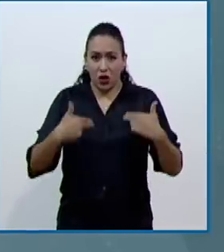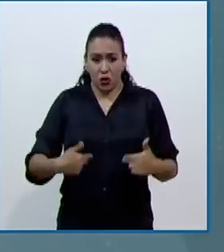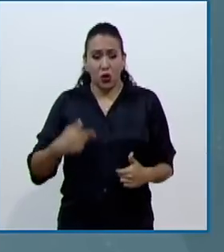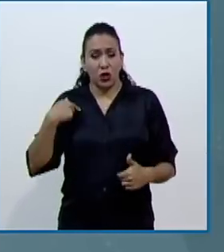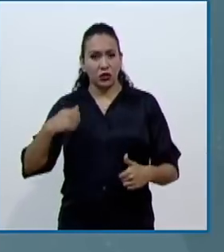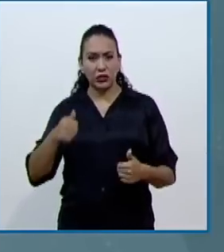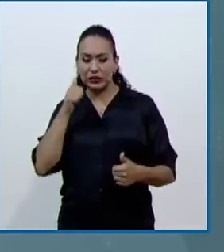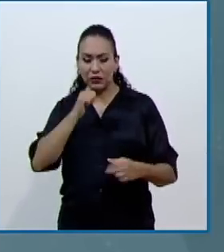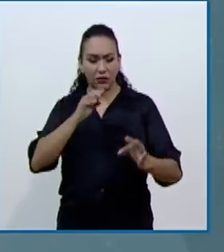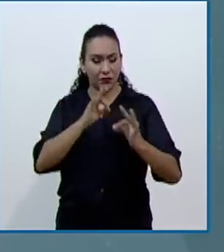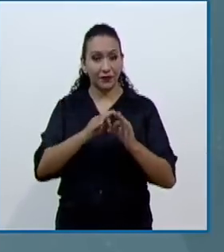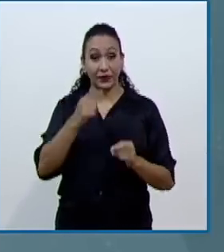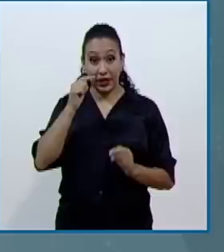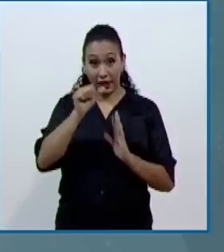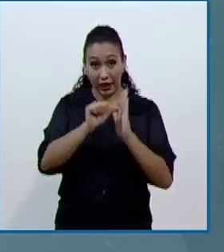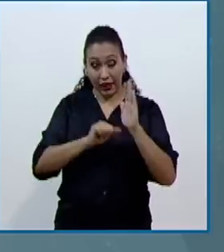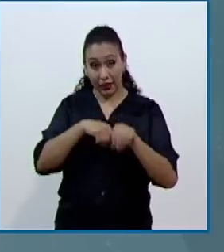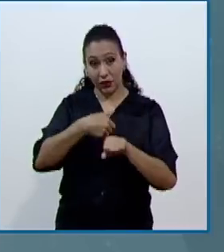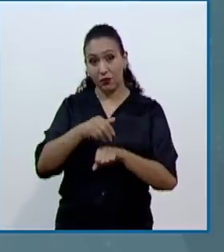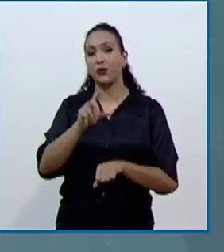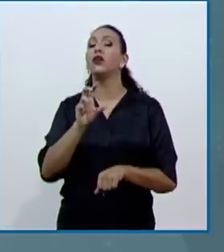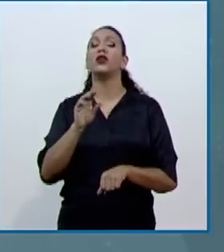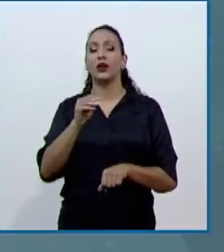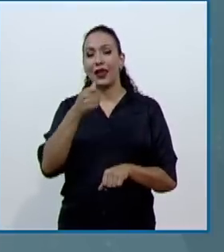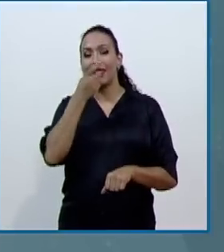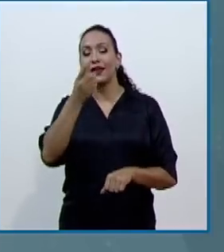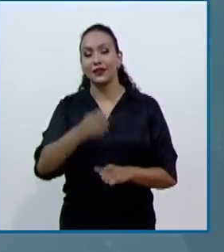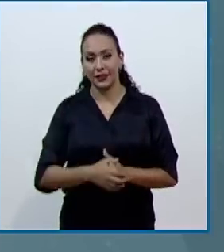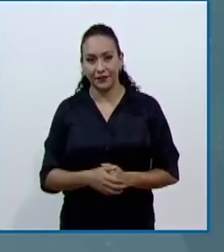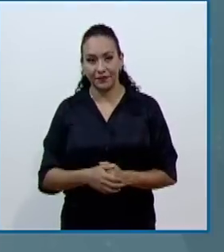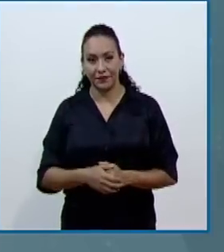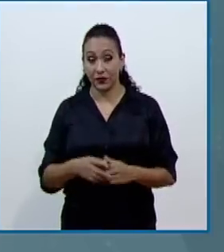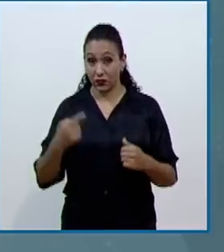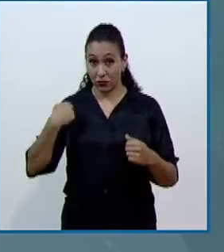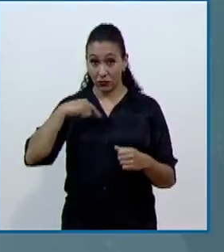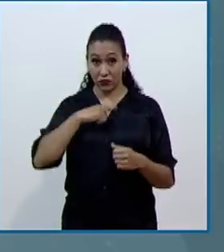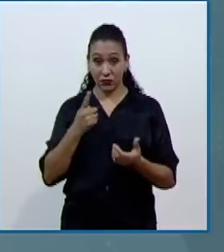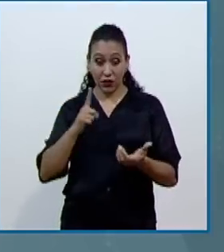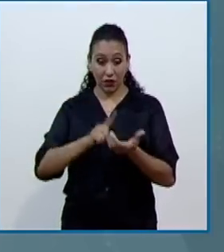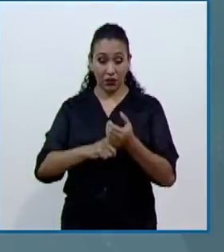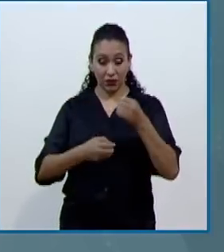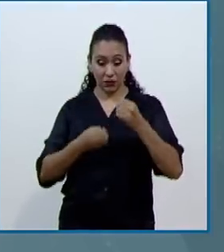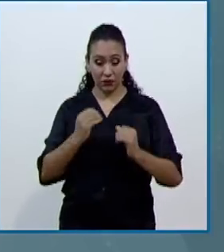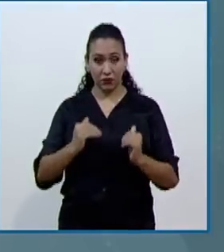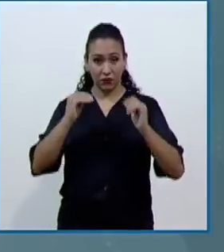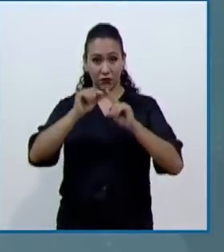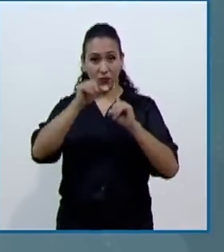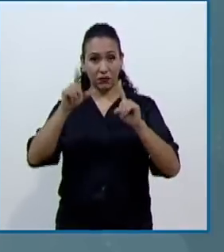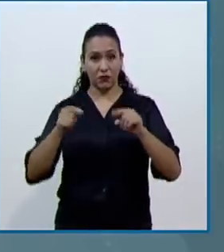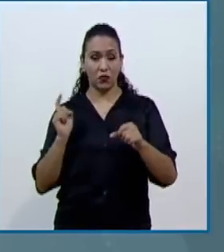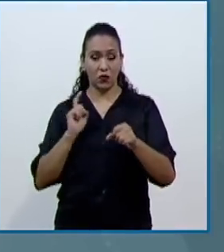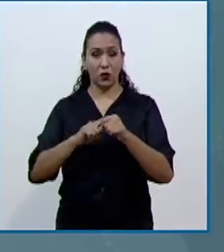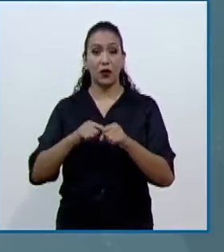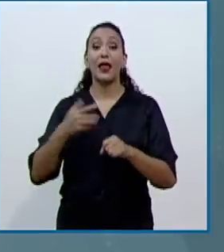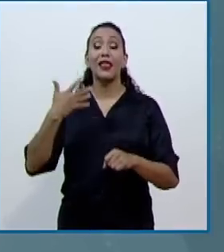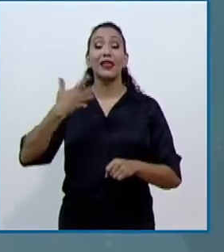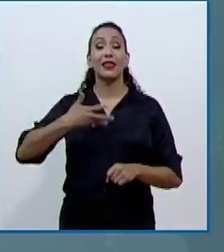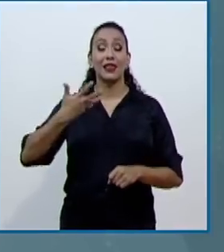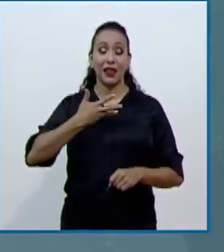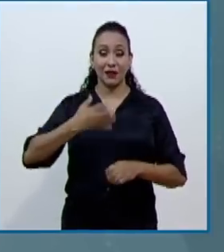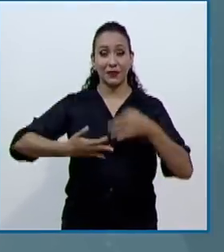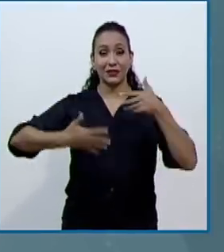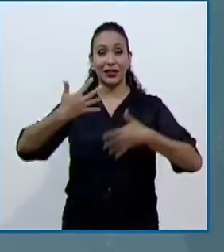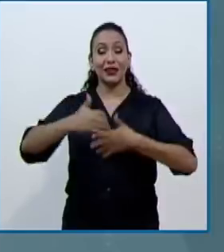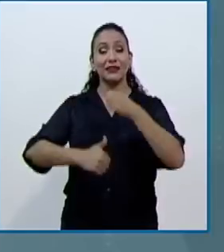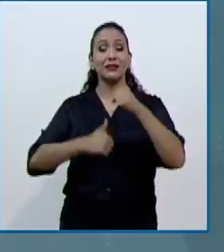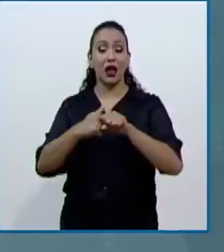el artículo 96 constitucional establecía que quienes integramos la Corte tendríamos una encomienda por 15 años que solo